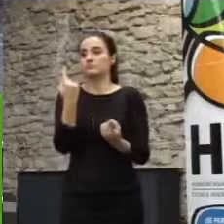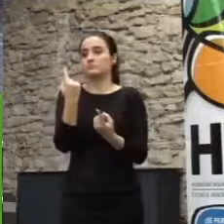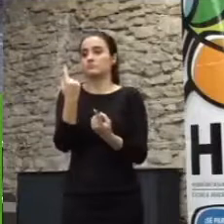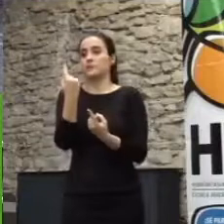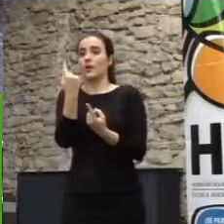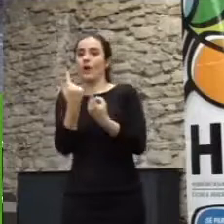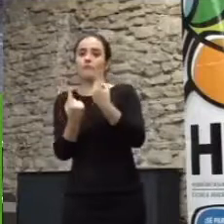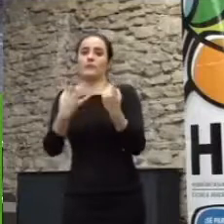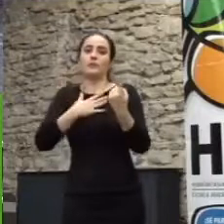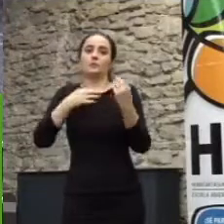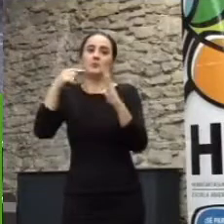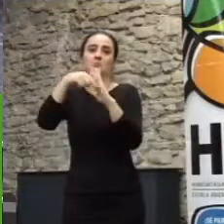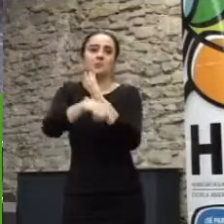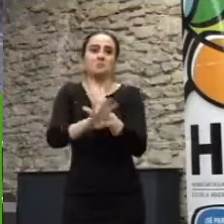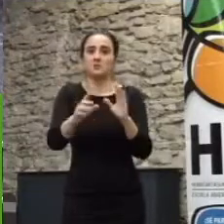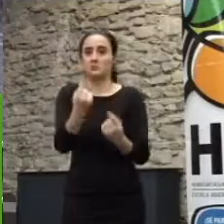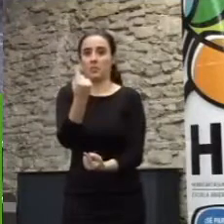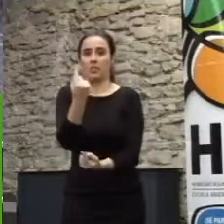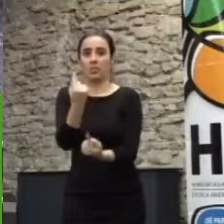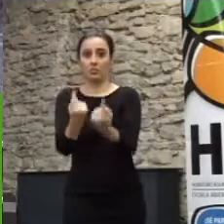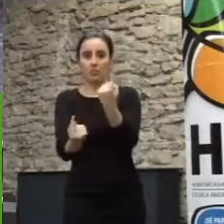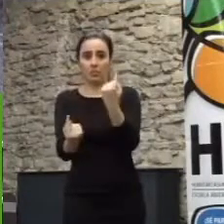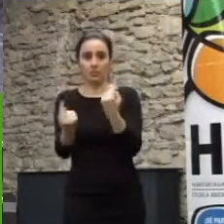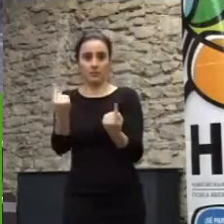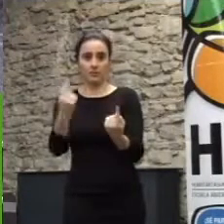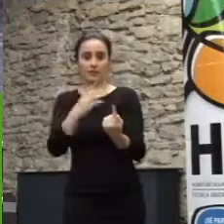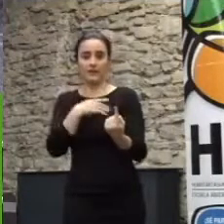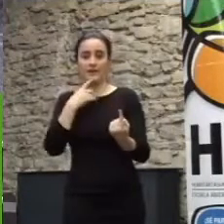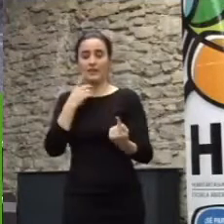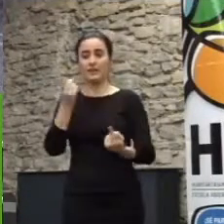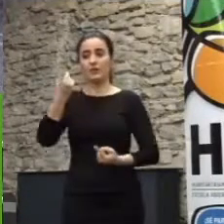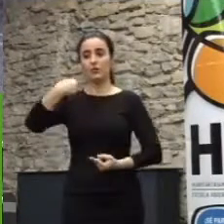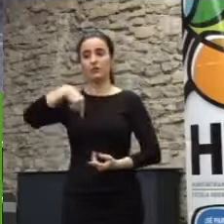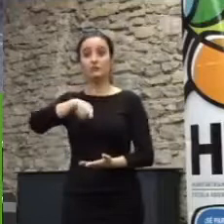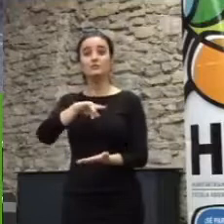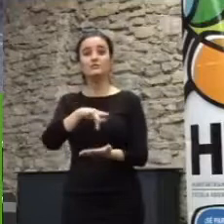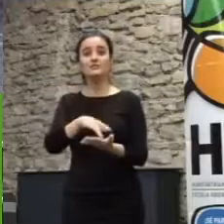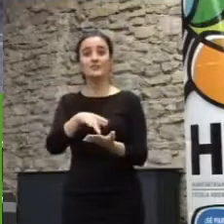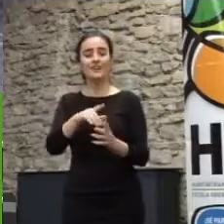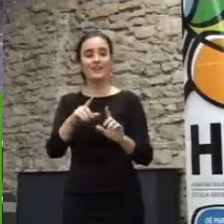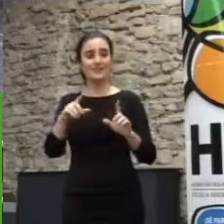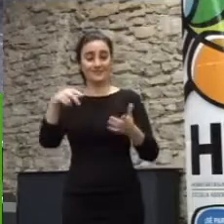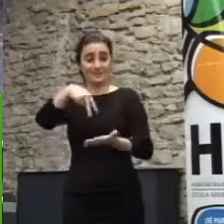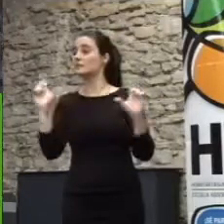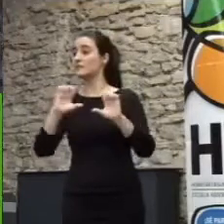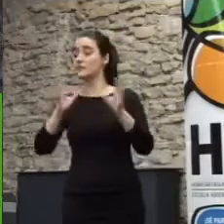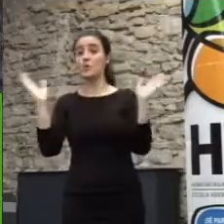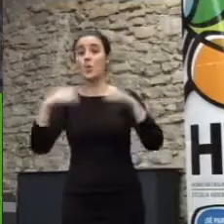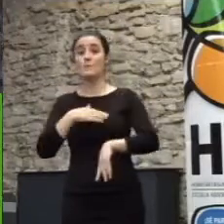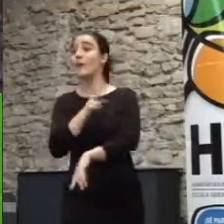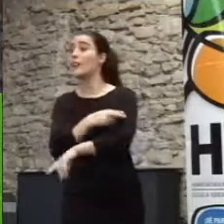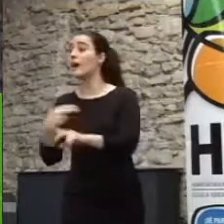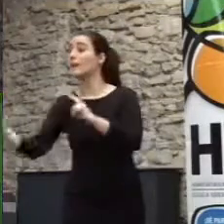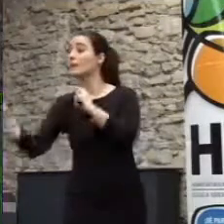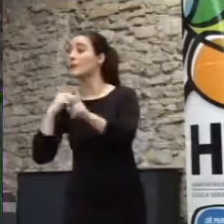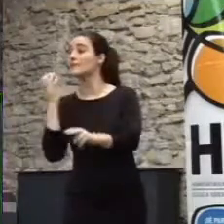extraordinarios. Estamos allí muchas veces unos cuantos medios. El día que no hay ningún medio, no sé, eso nos lo dirá la concejala, pero yo estoy convencido que el día que no hay ningún medio